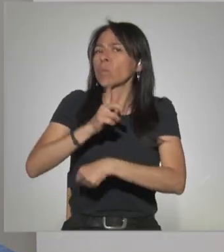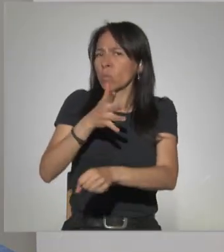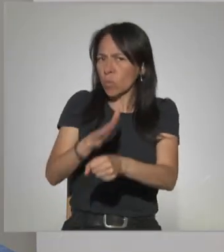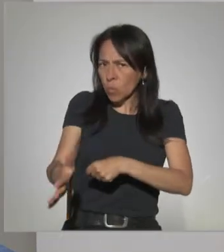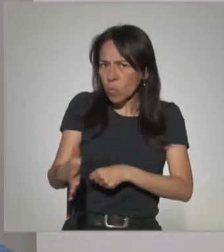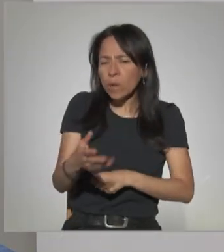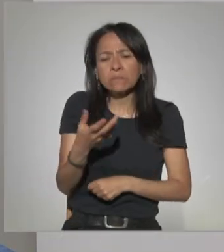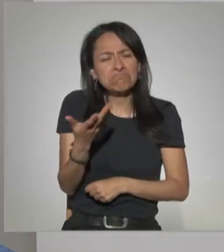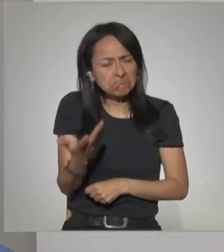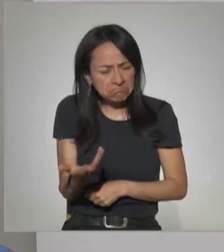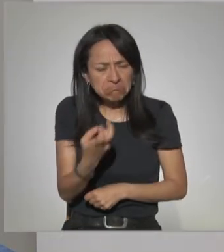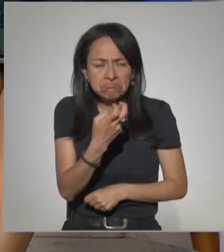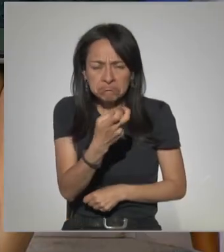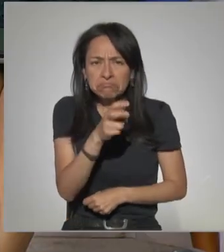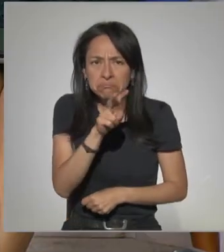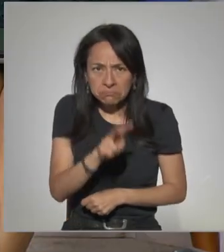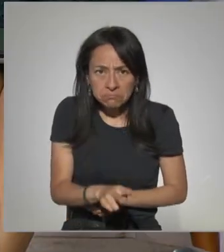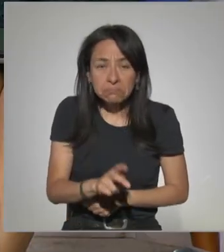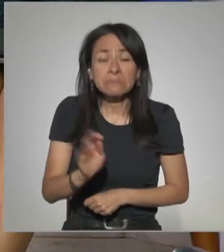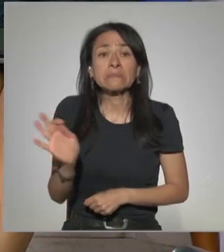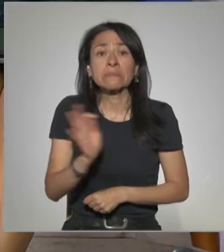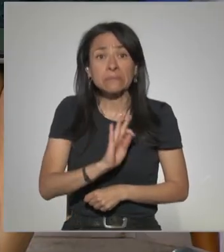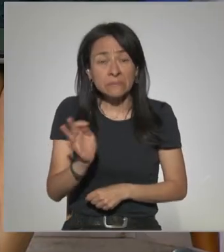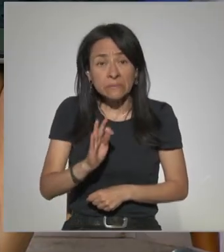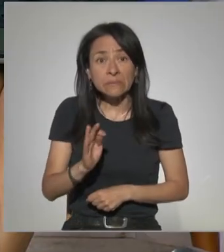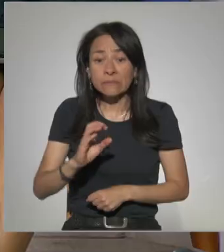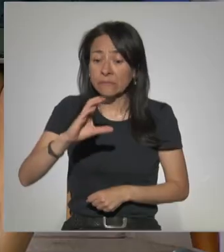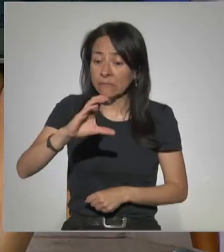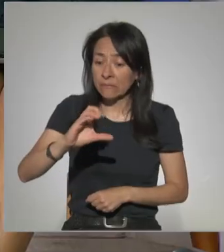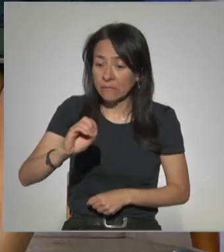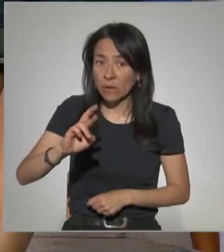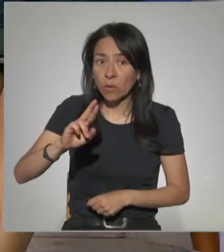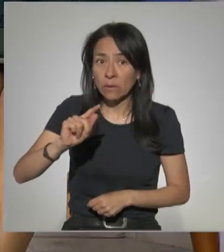la liberación prolongada e intensa de cortisol,